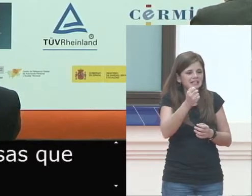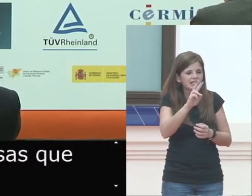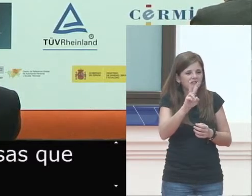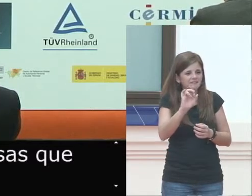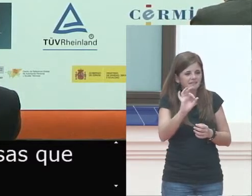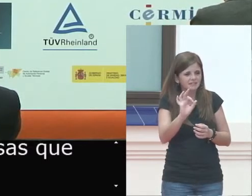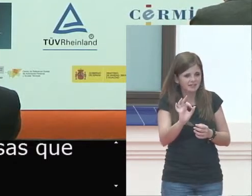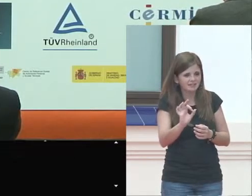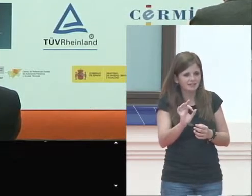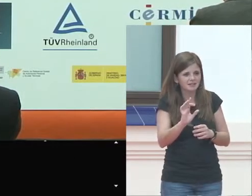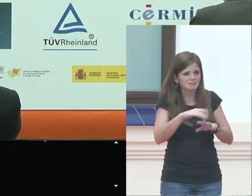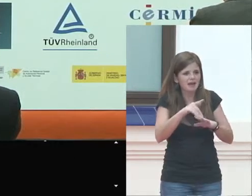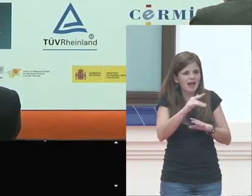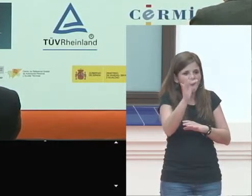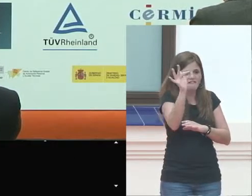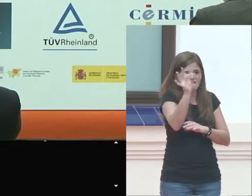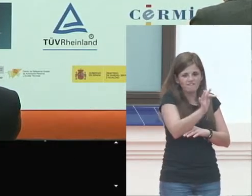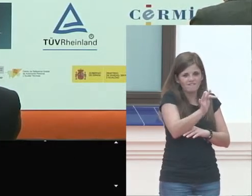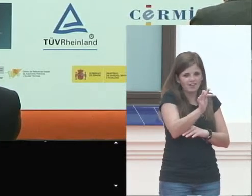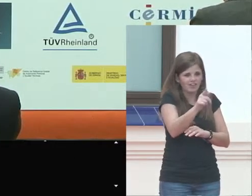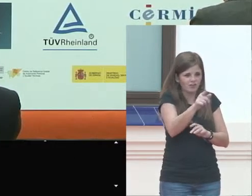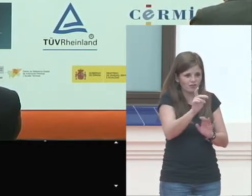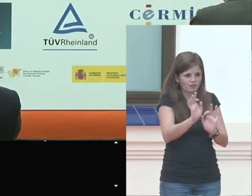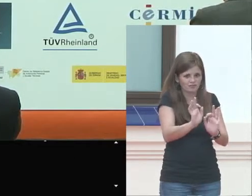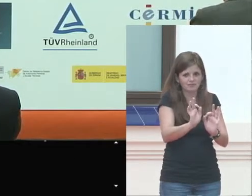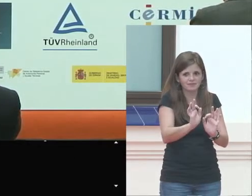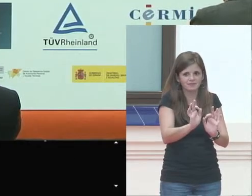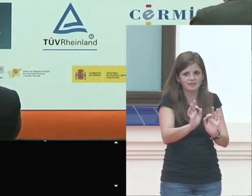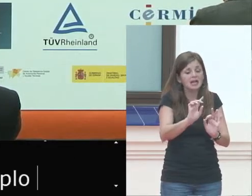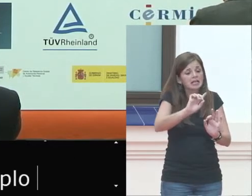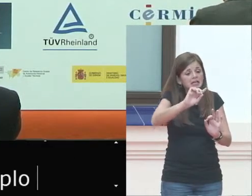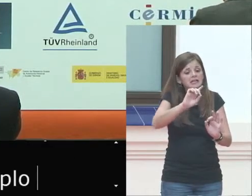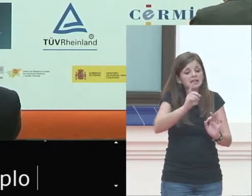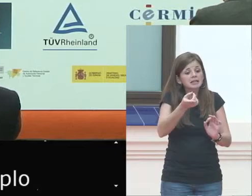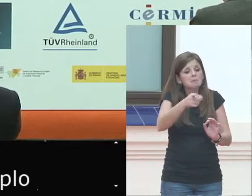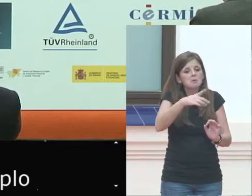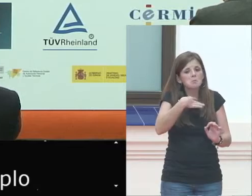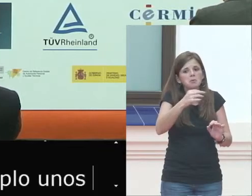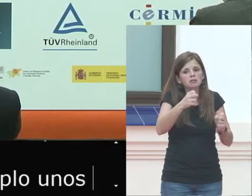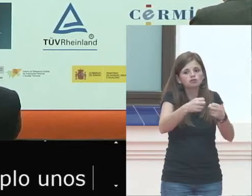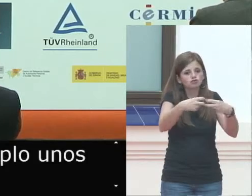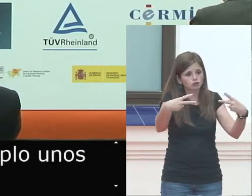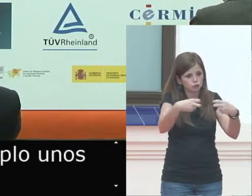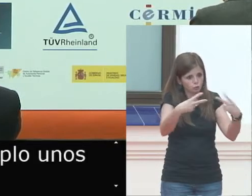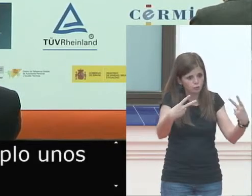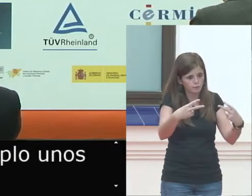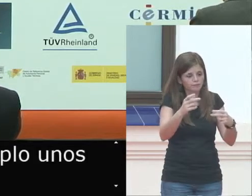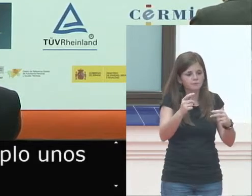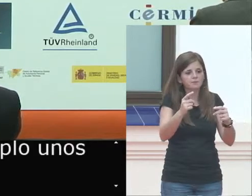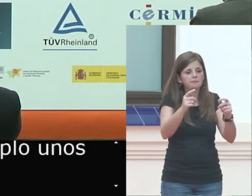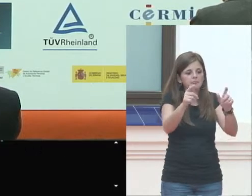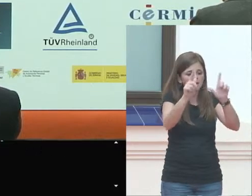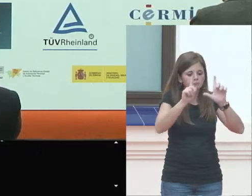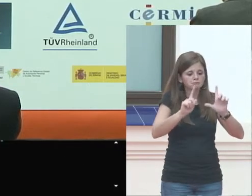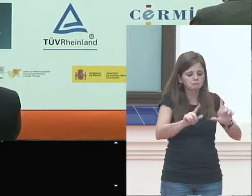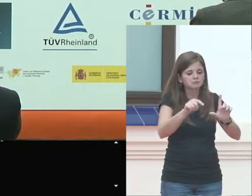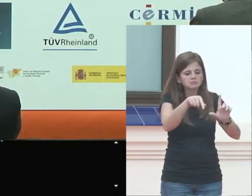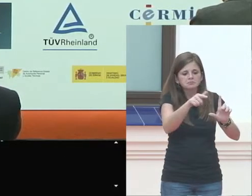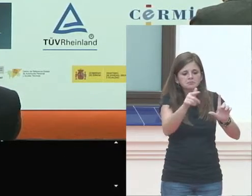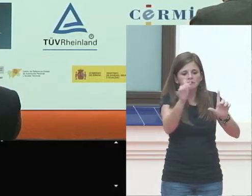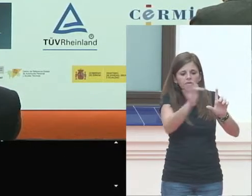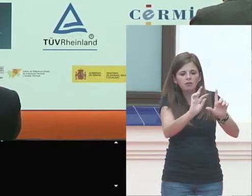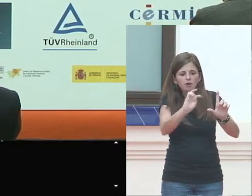El vídeo en sí, pero también, por ejemplo, unos subtítulos. Otro vídeo de lengua de